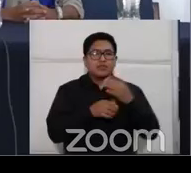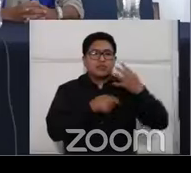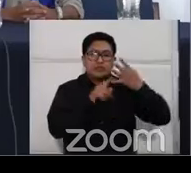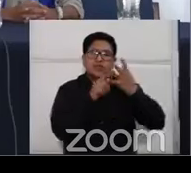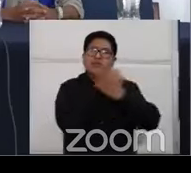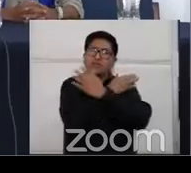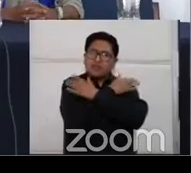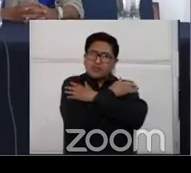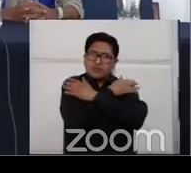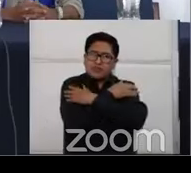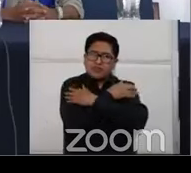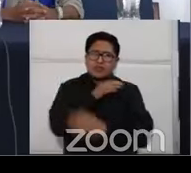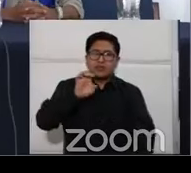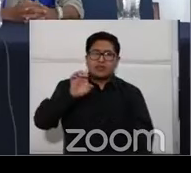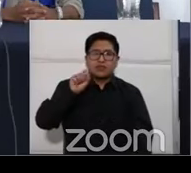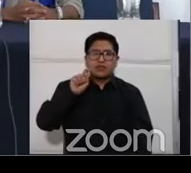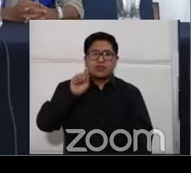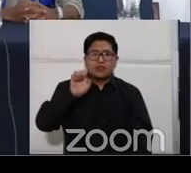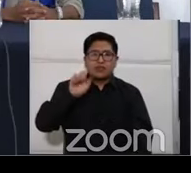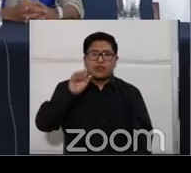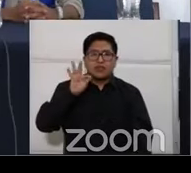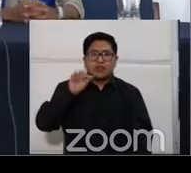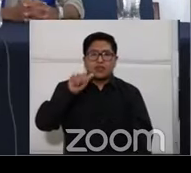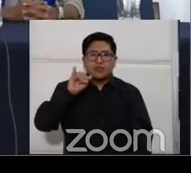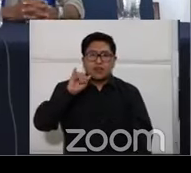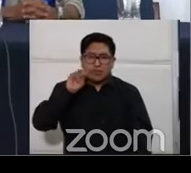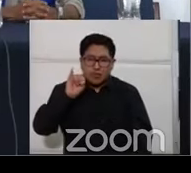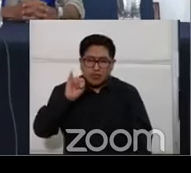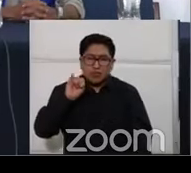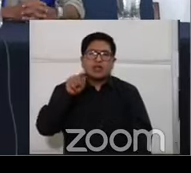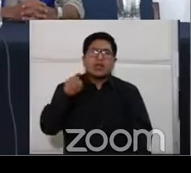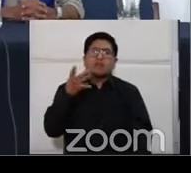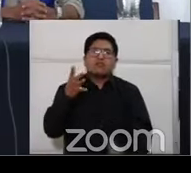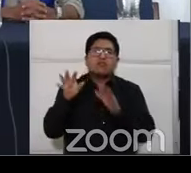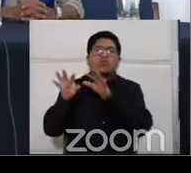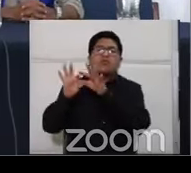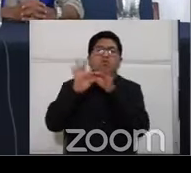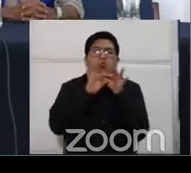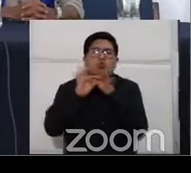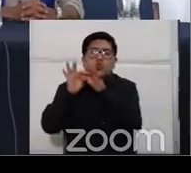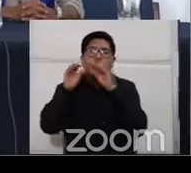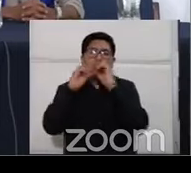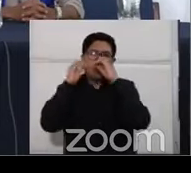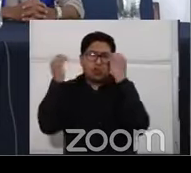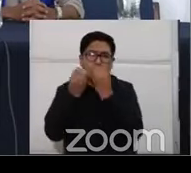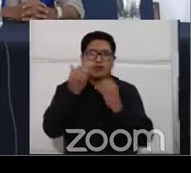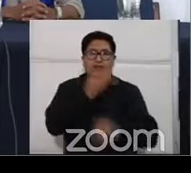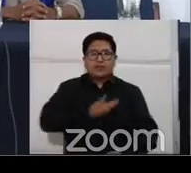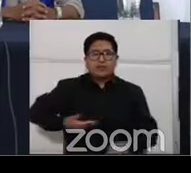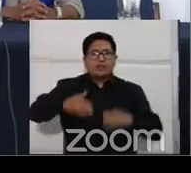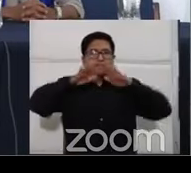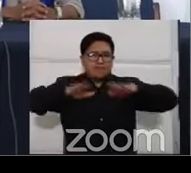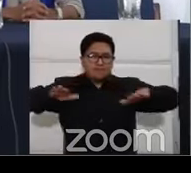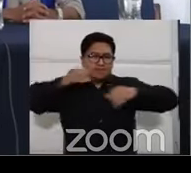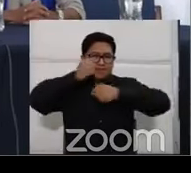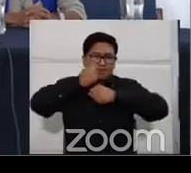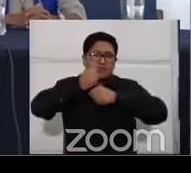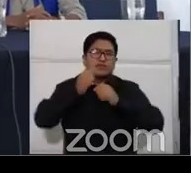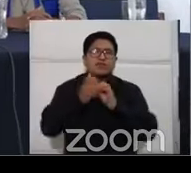fraternal para stephanie yucra presidente de la unión de niñas y niños trabajadores de bolivia para dayana paco